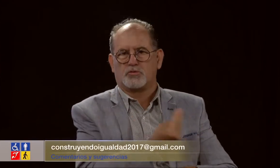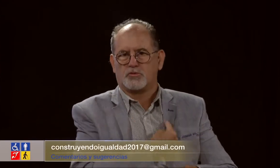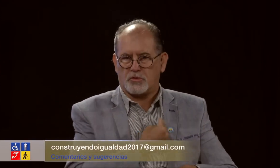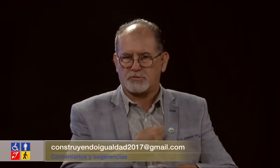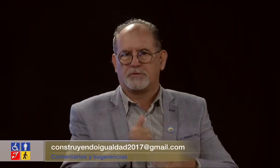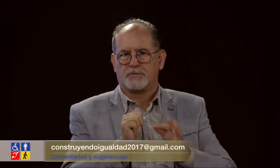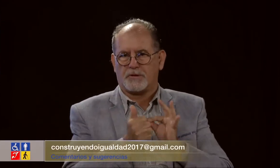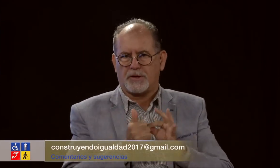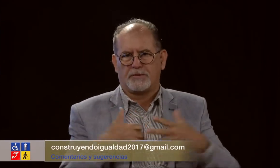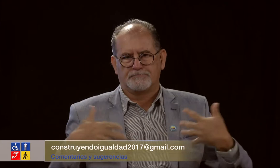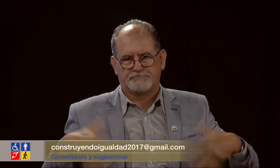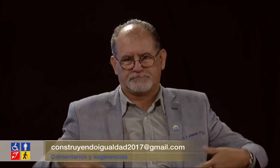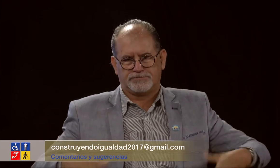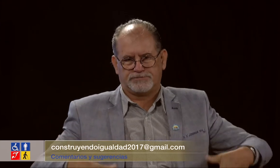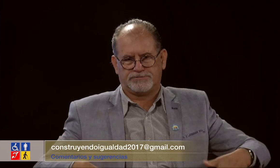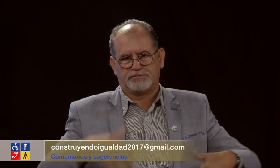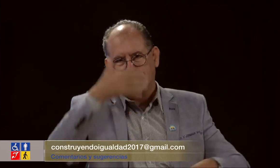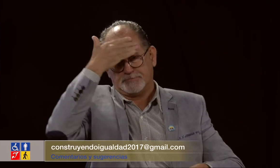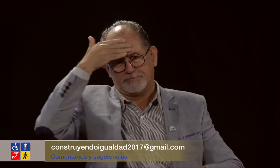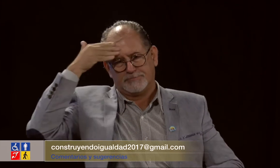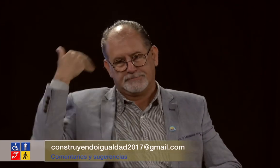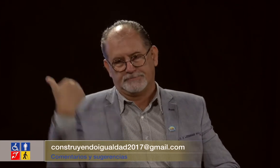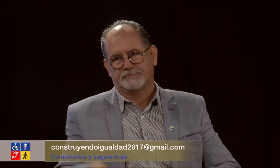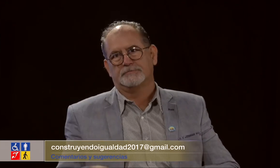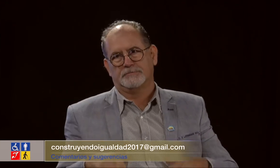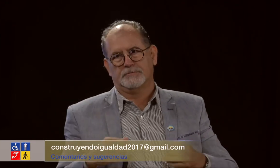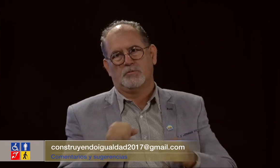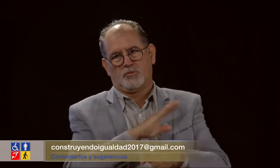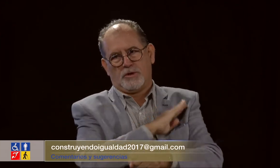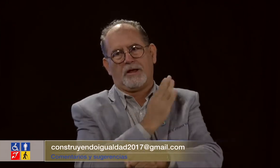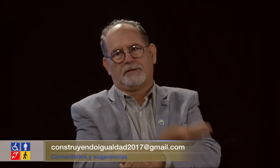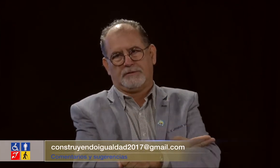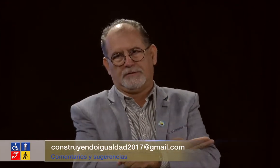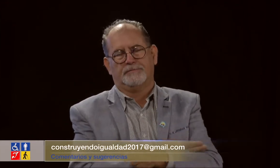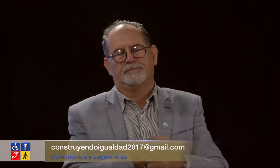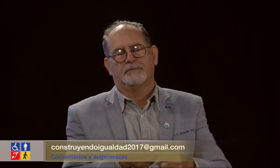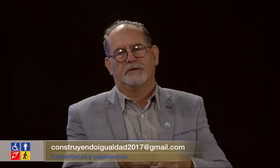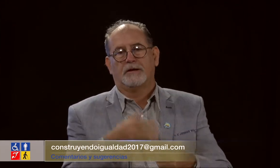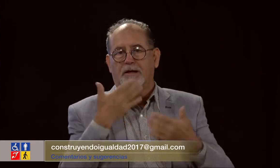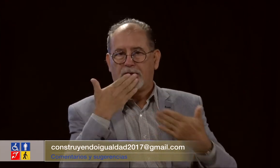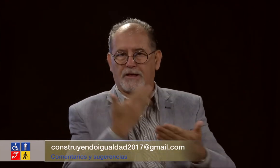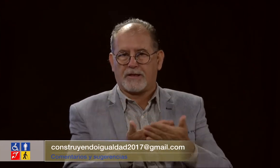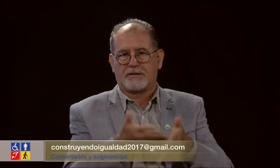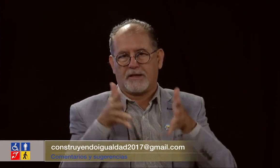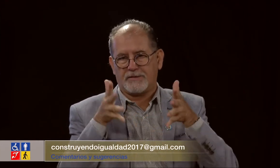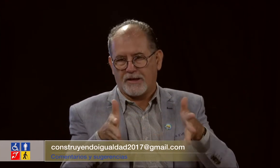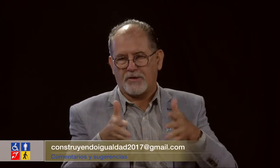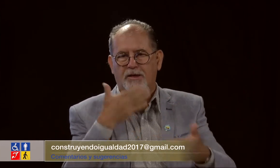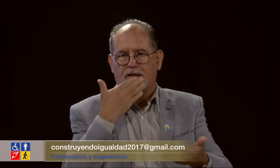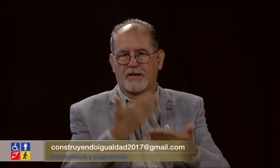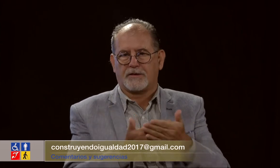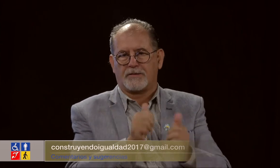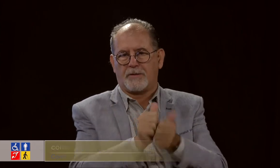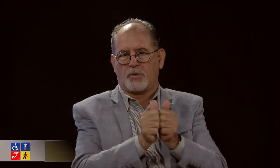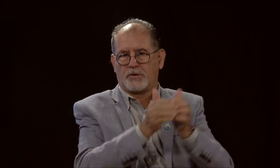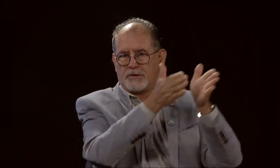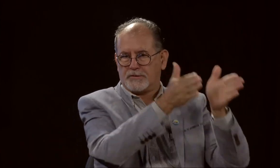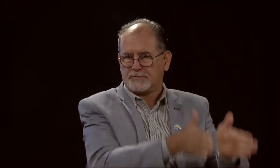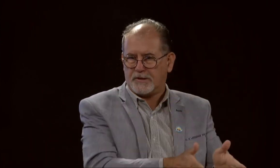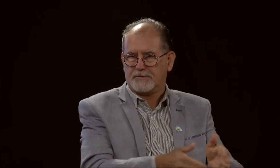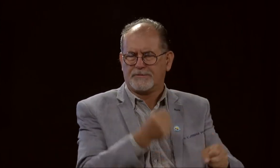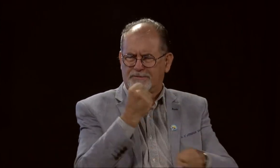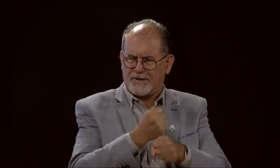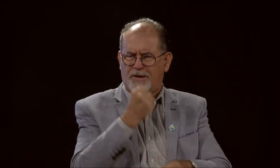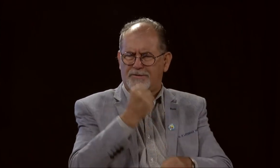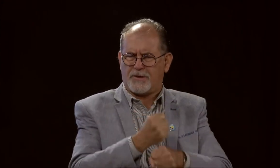espectacular. nosotros, como FEDEVDALE, estábamos temblando y sudando por el esfuerzo. Gracias a los